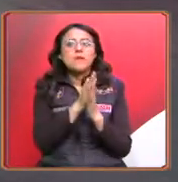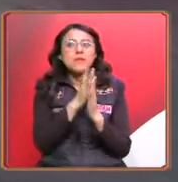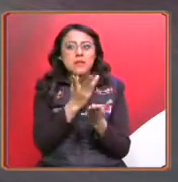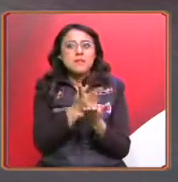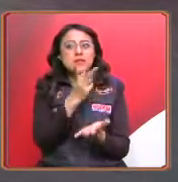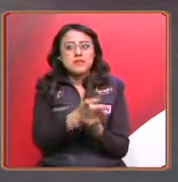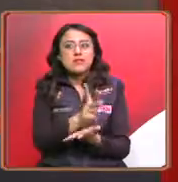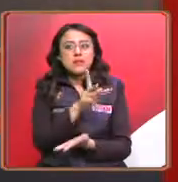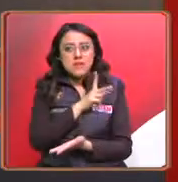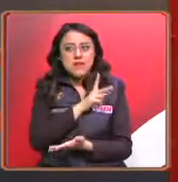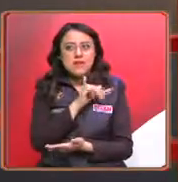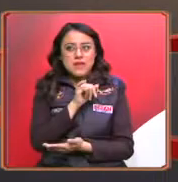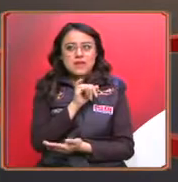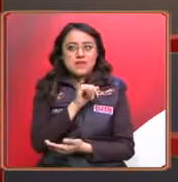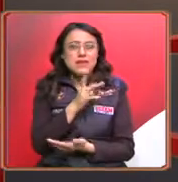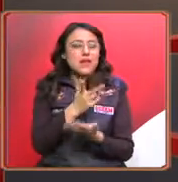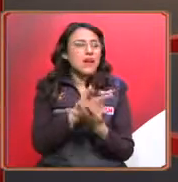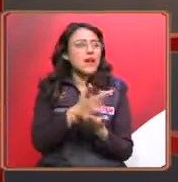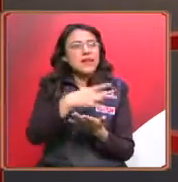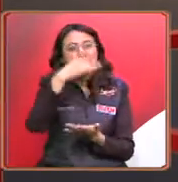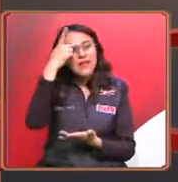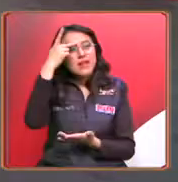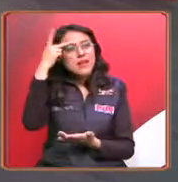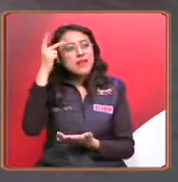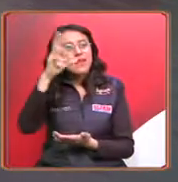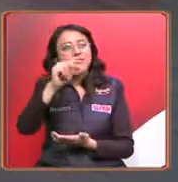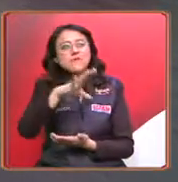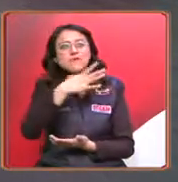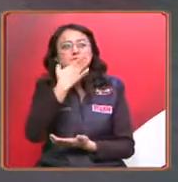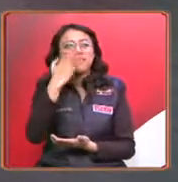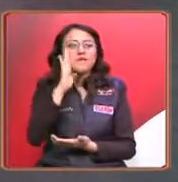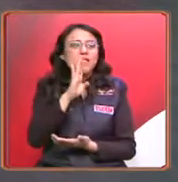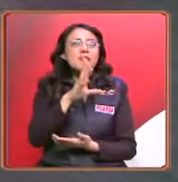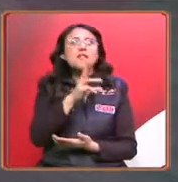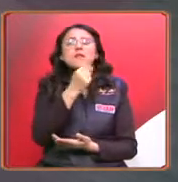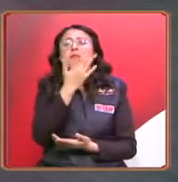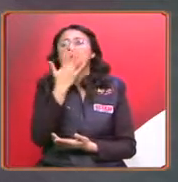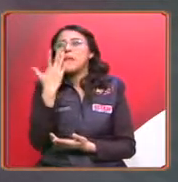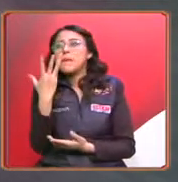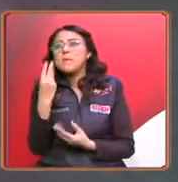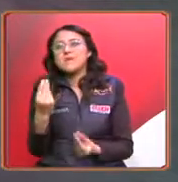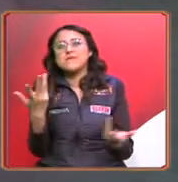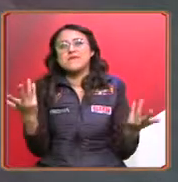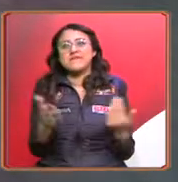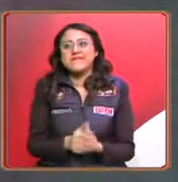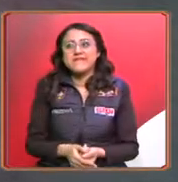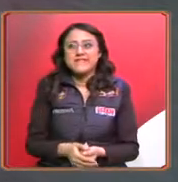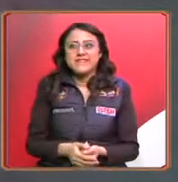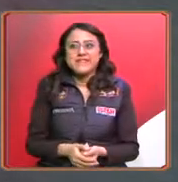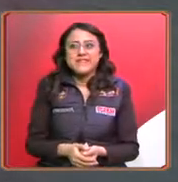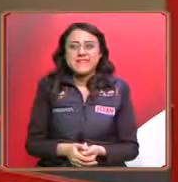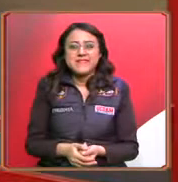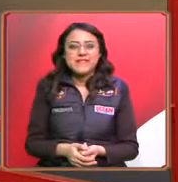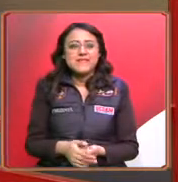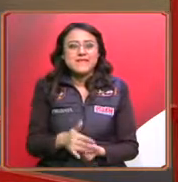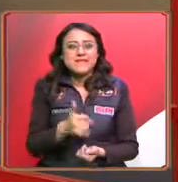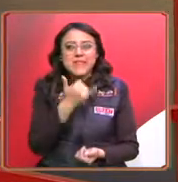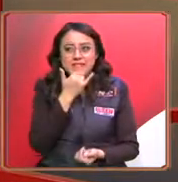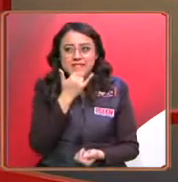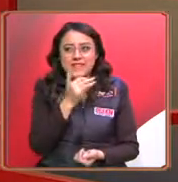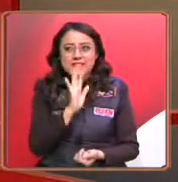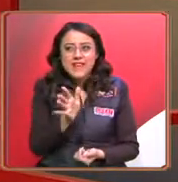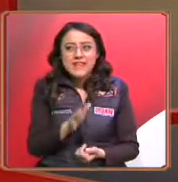la mía. Gracias. Calle, no puede ser así, cochinota, pues es que de veras. Está muy rico, ¿qué quieres? Pero que bueno. Haga? Ahí está